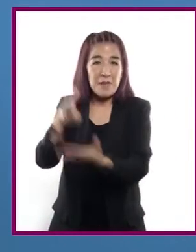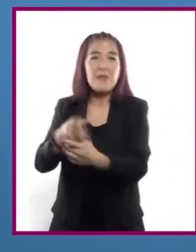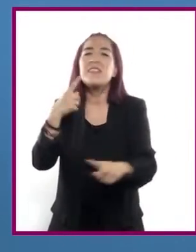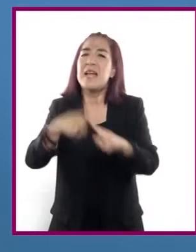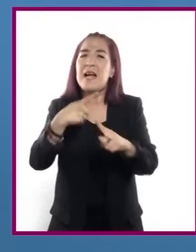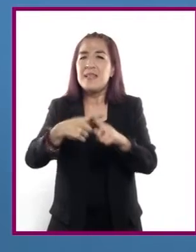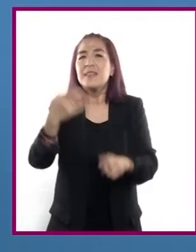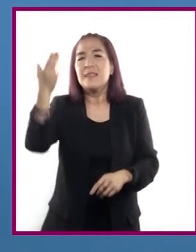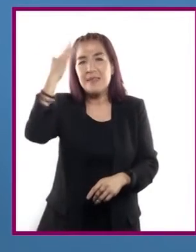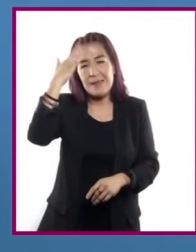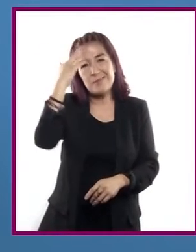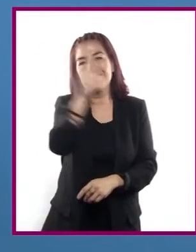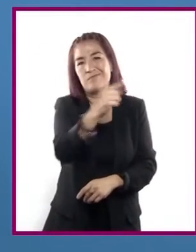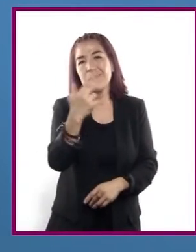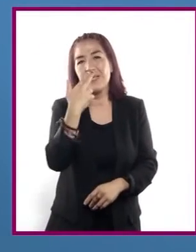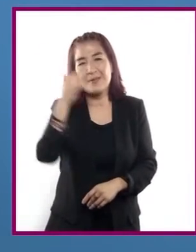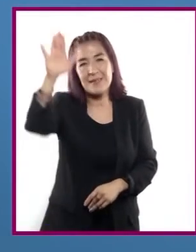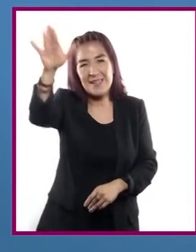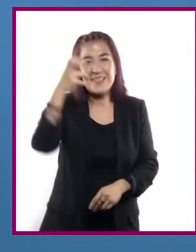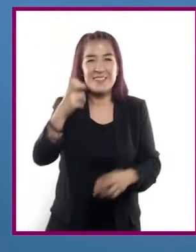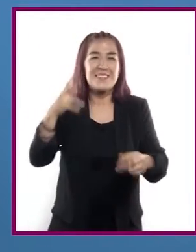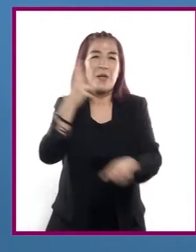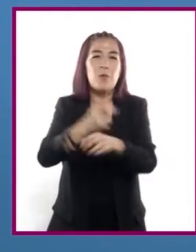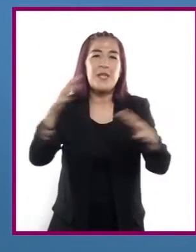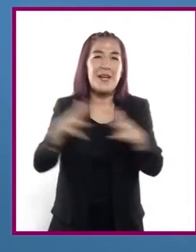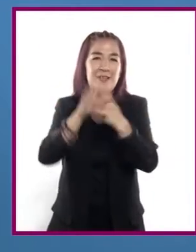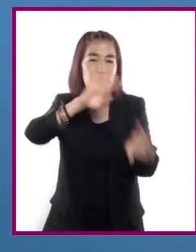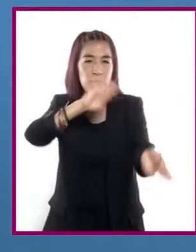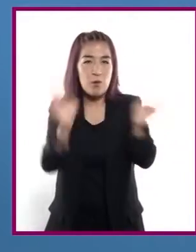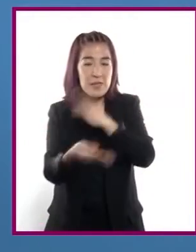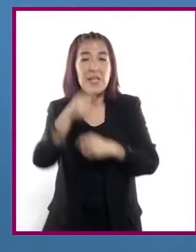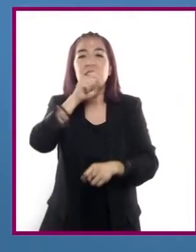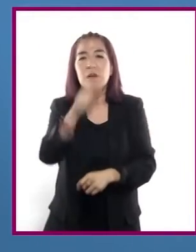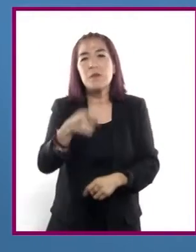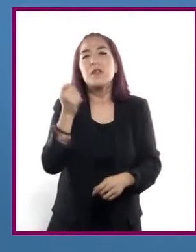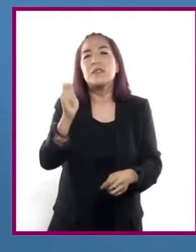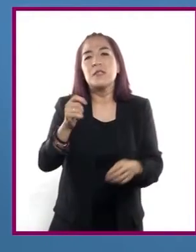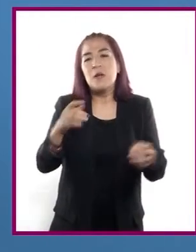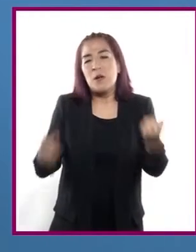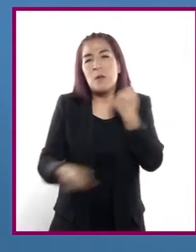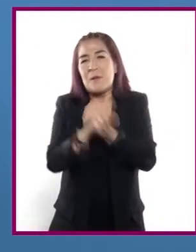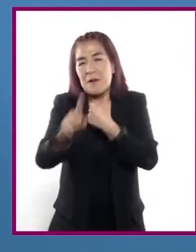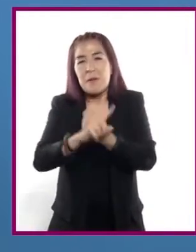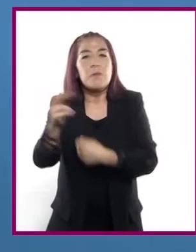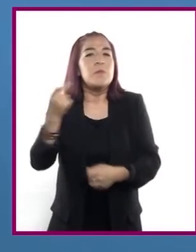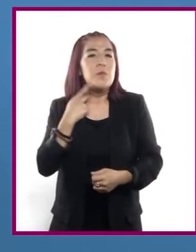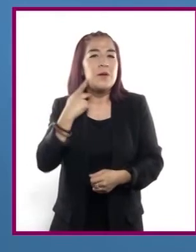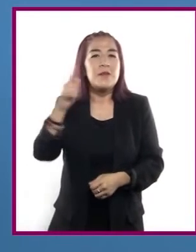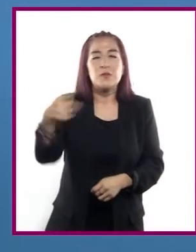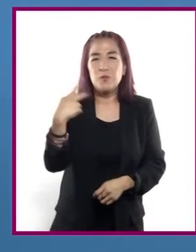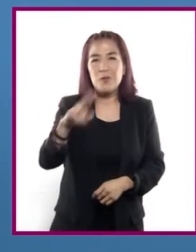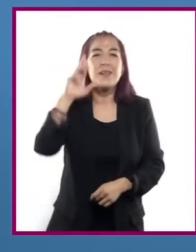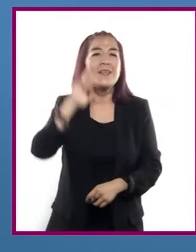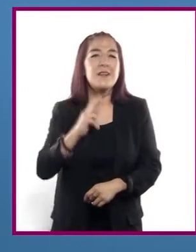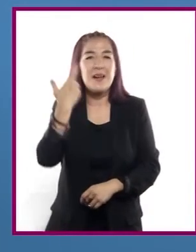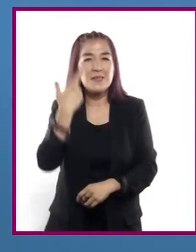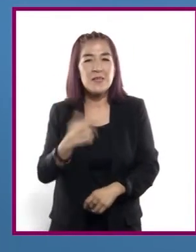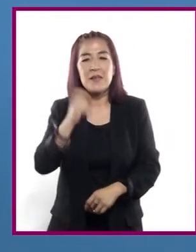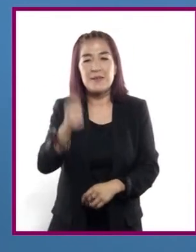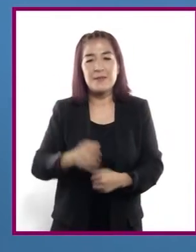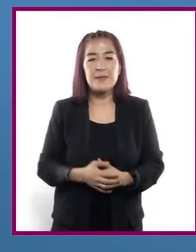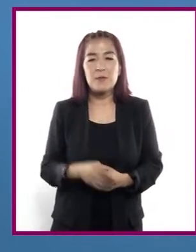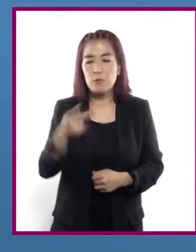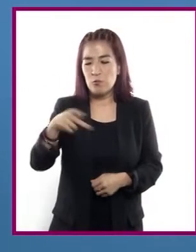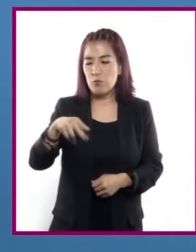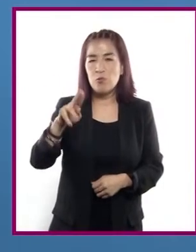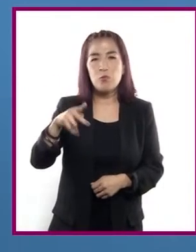Hitler durante la Segunda Guerra Mundial, o los movimientos y sistemas políticos raciales como el Ku Klux